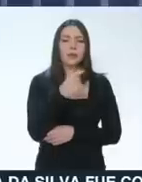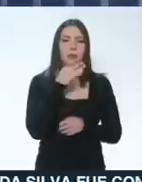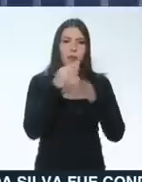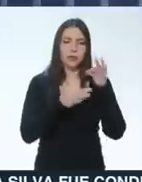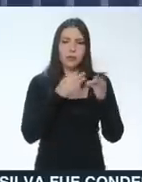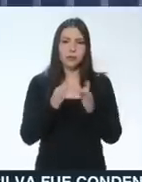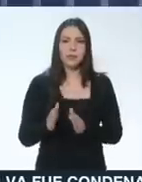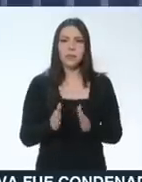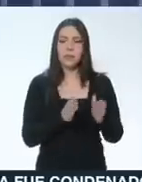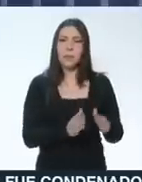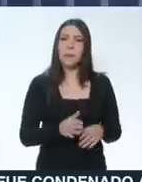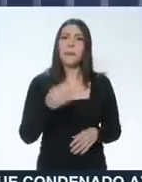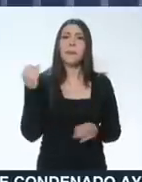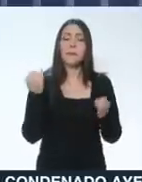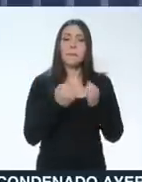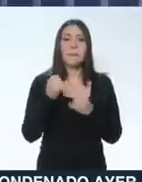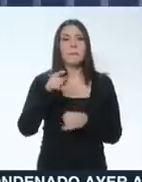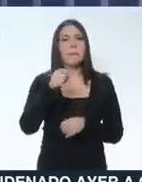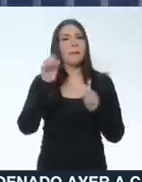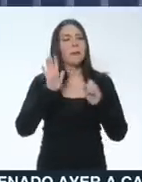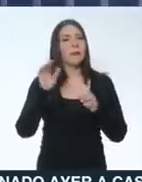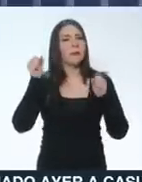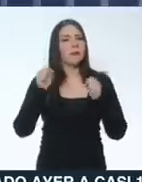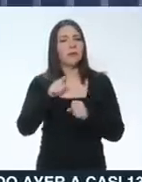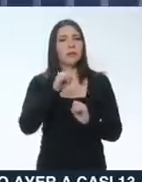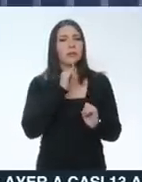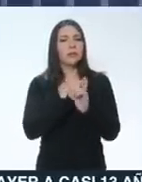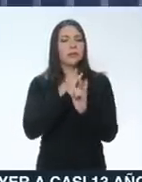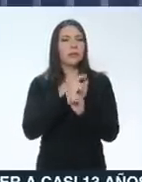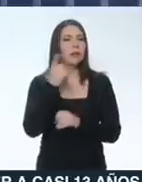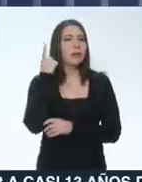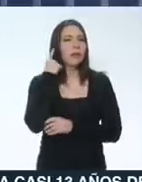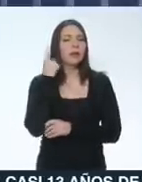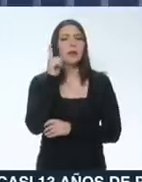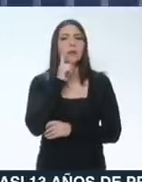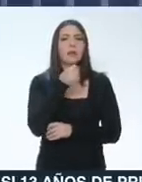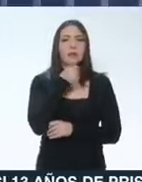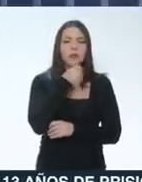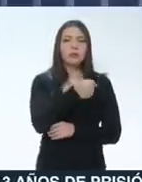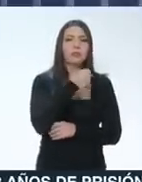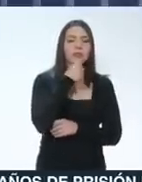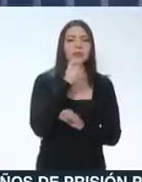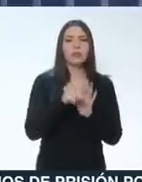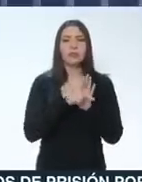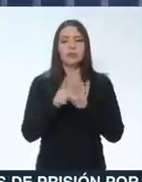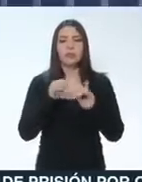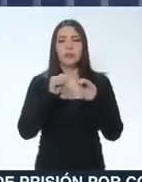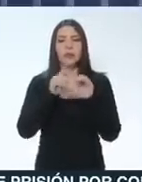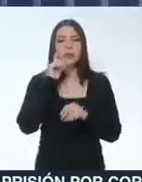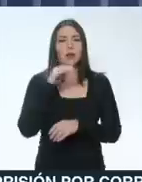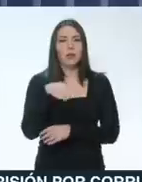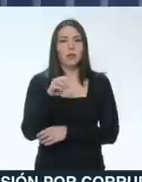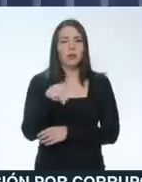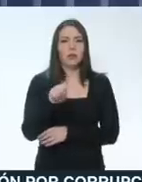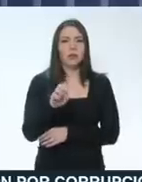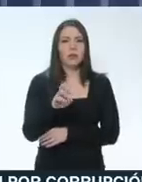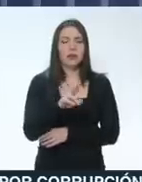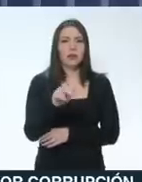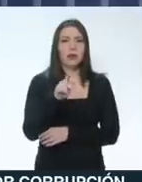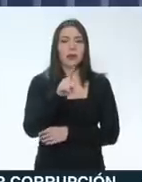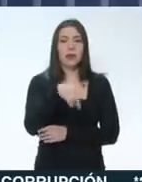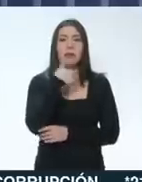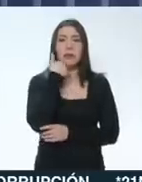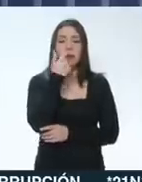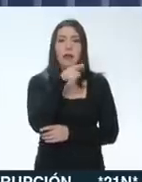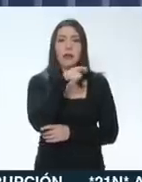Bueno, y en otros asuntos, seguramente en redes sociales usted escuchó el caso de la reportera y periodista Montserrat Ortiz, quien fue víctima de amenazas de muerte